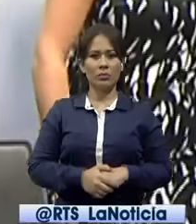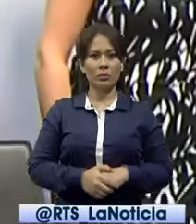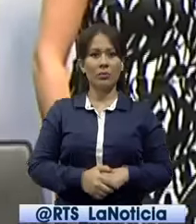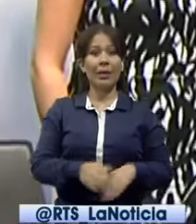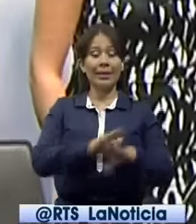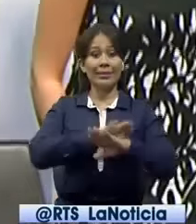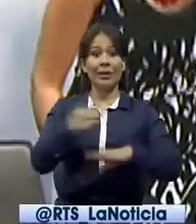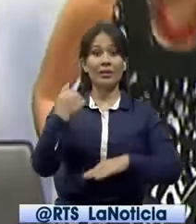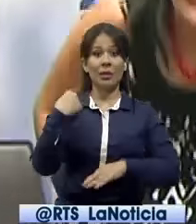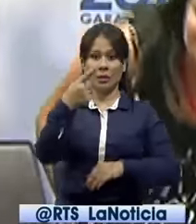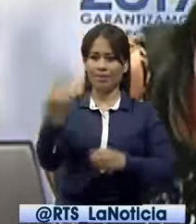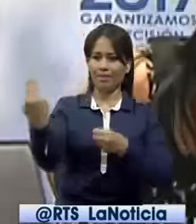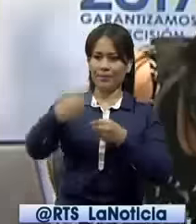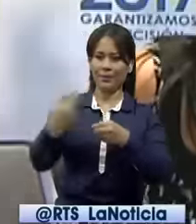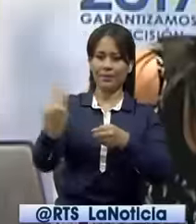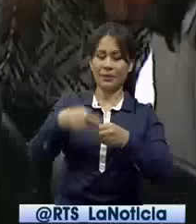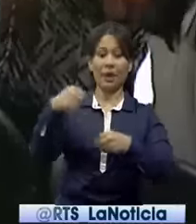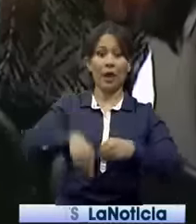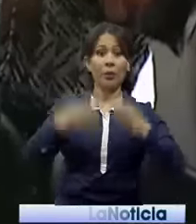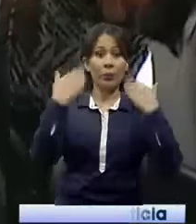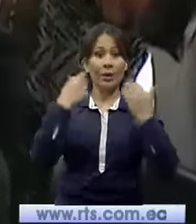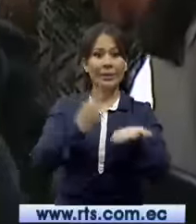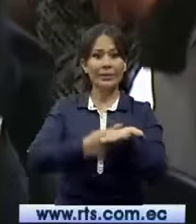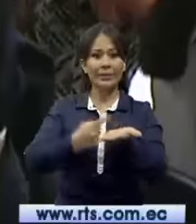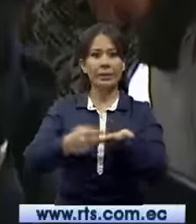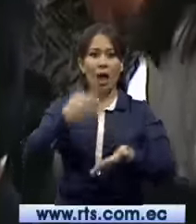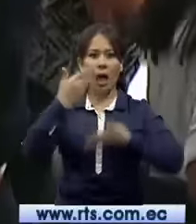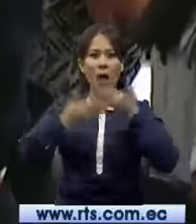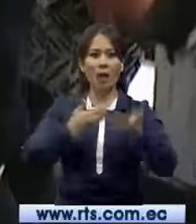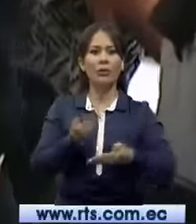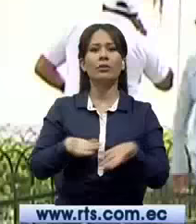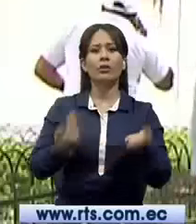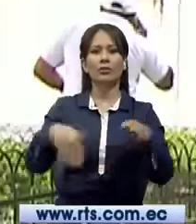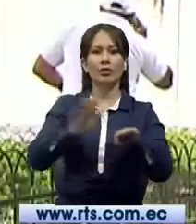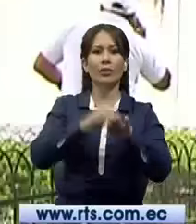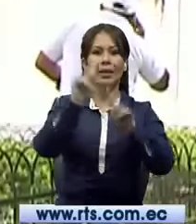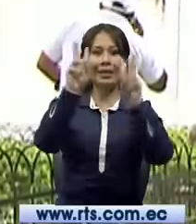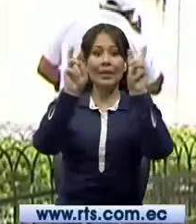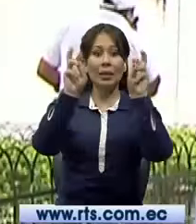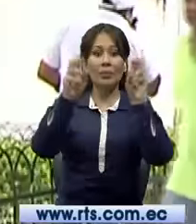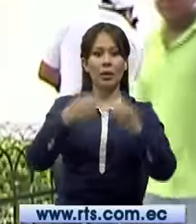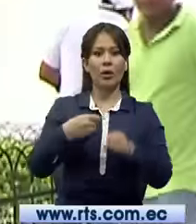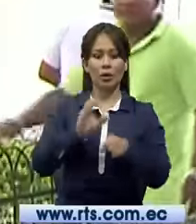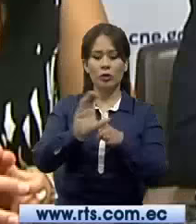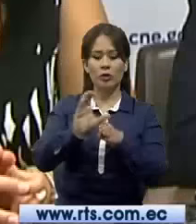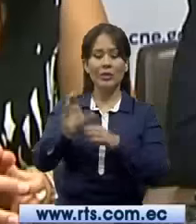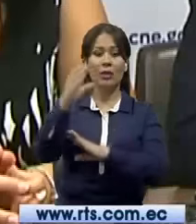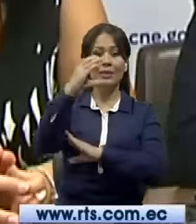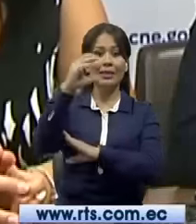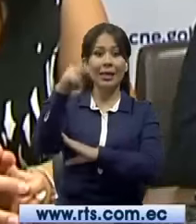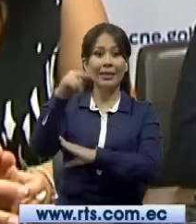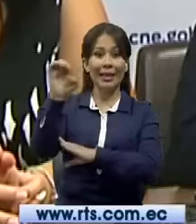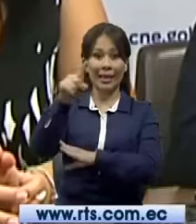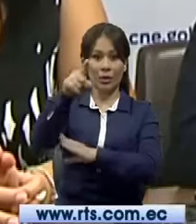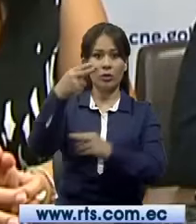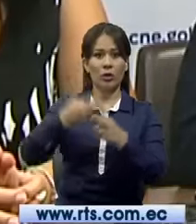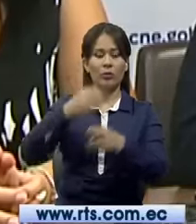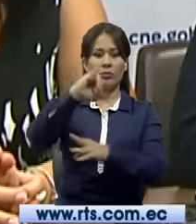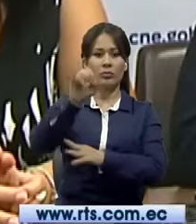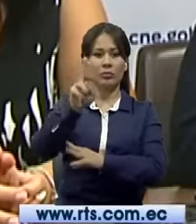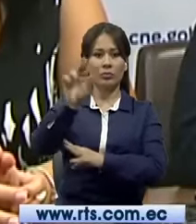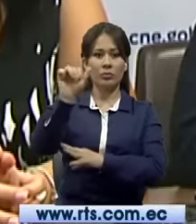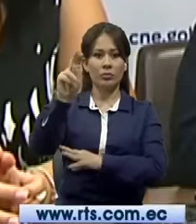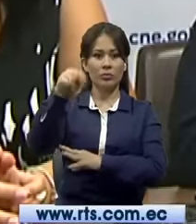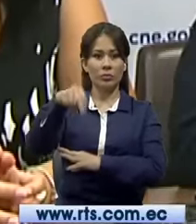Viene más seguido a Guayaquil para la segunda fase de los consejos consultivos del CNE. Juan Pablo Pozo confirmó